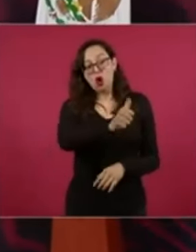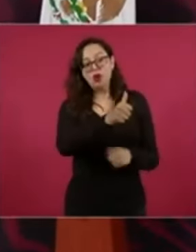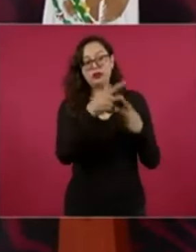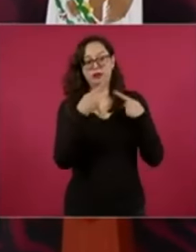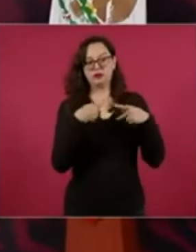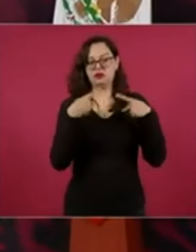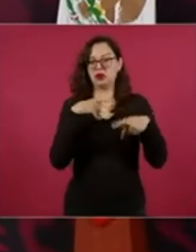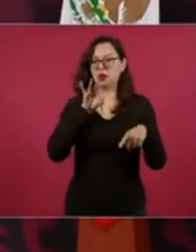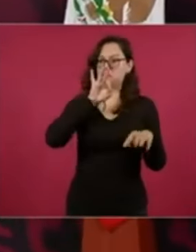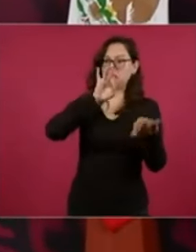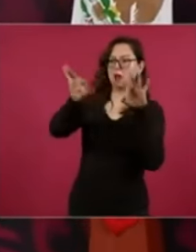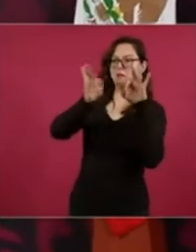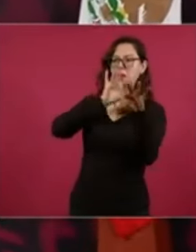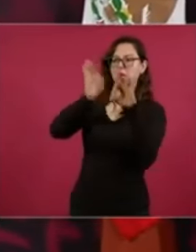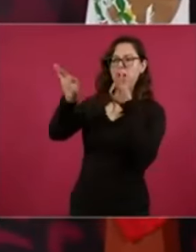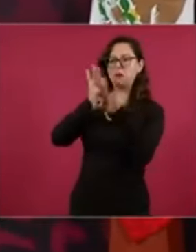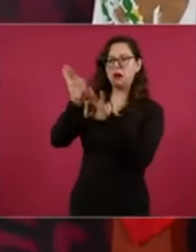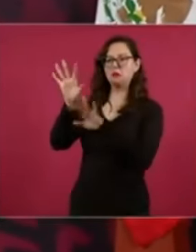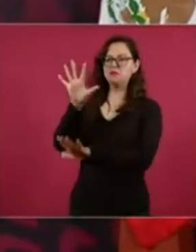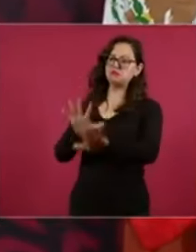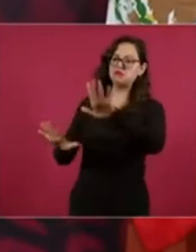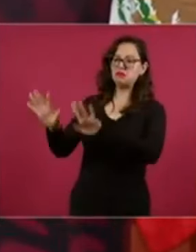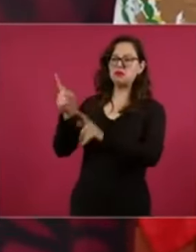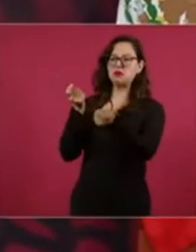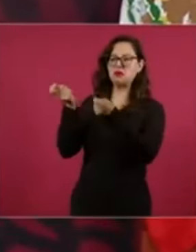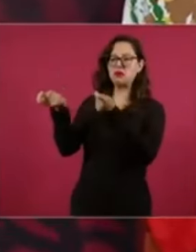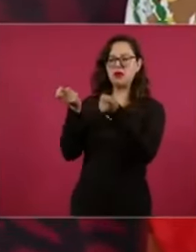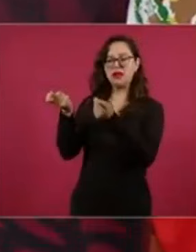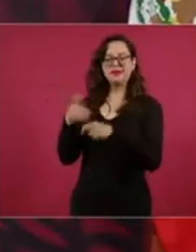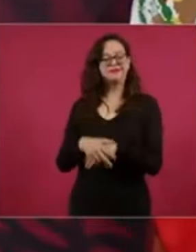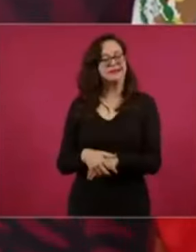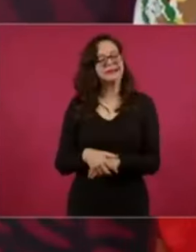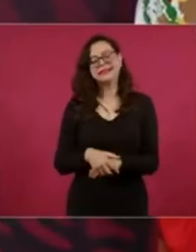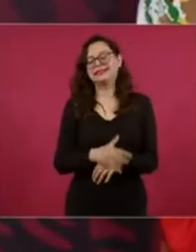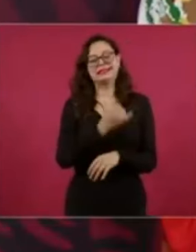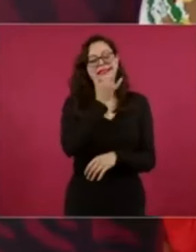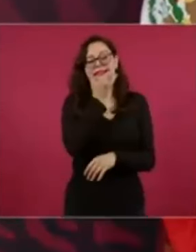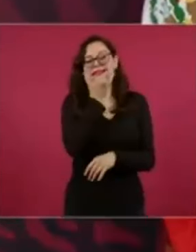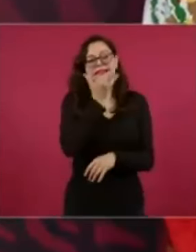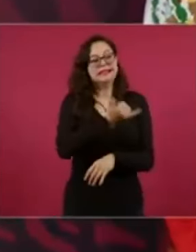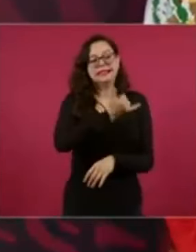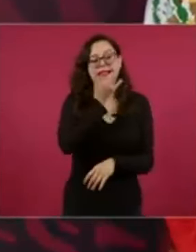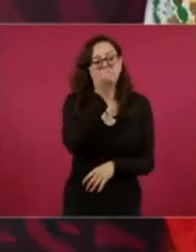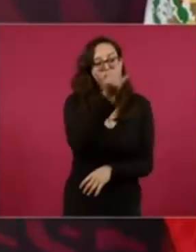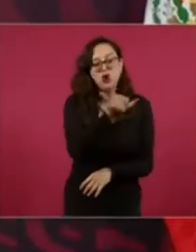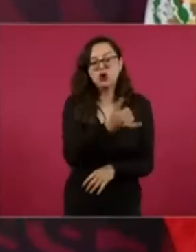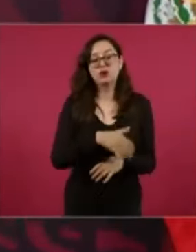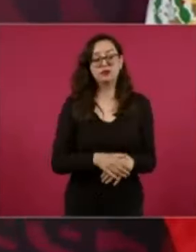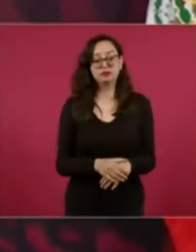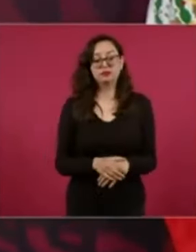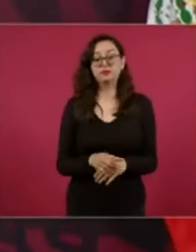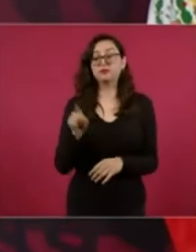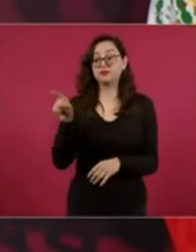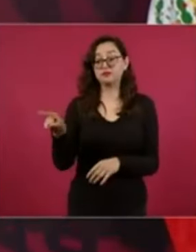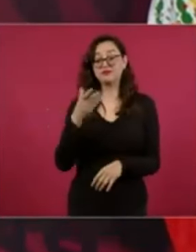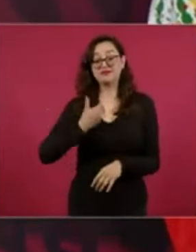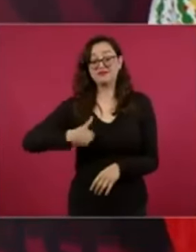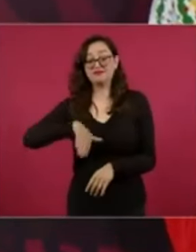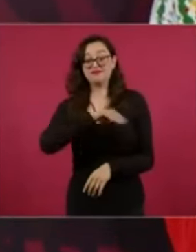influir en ella se equivocan se equivocan Claudia es una mujer con